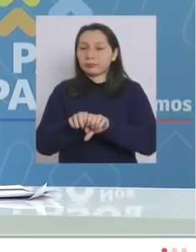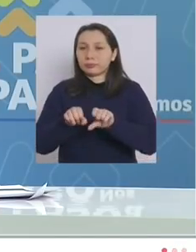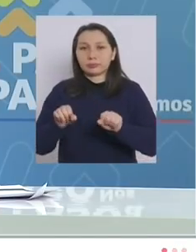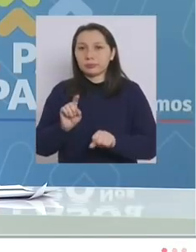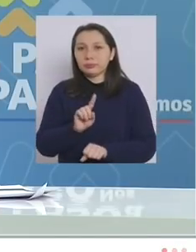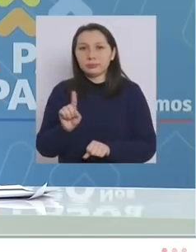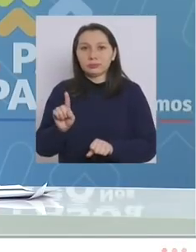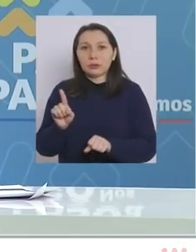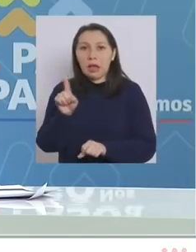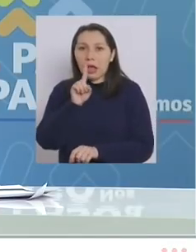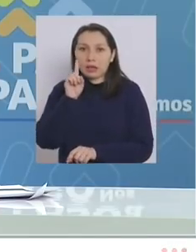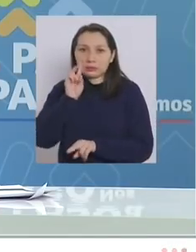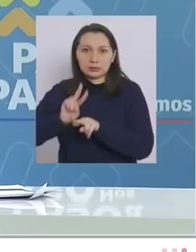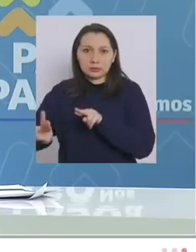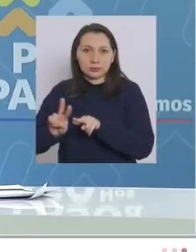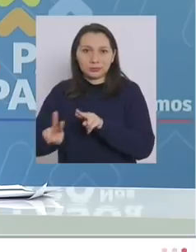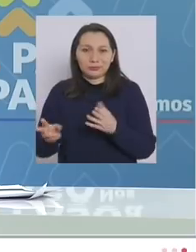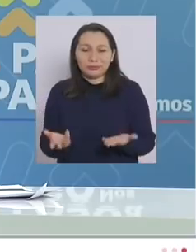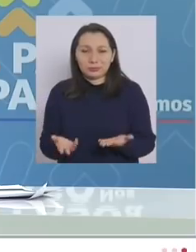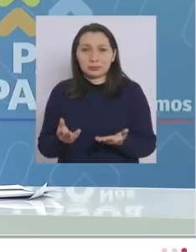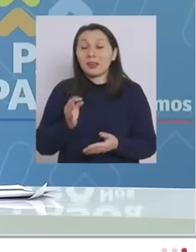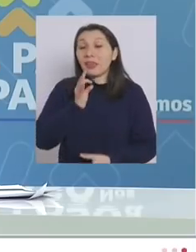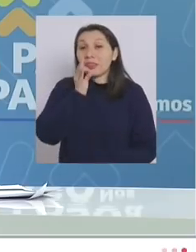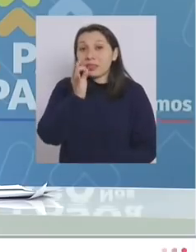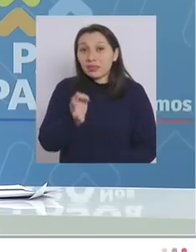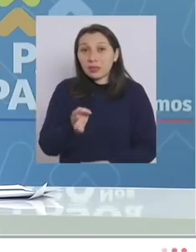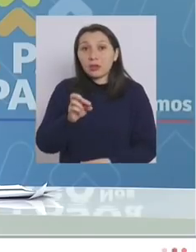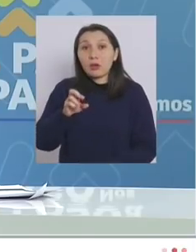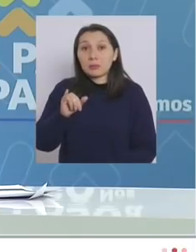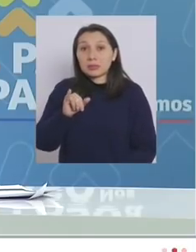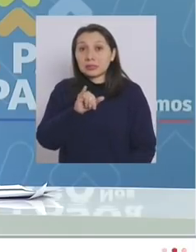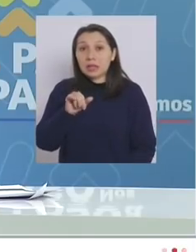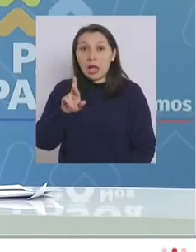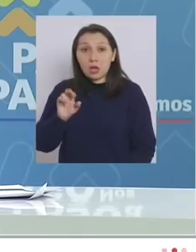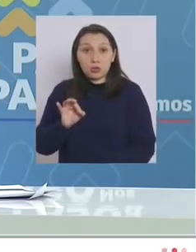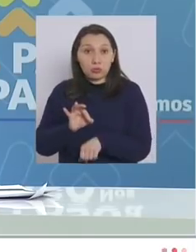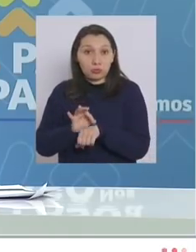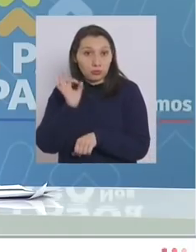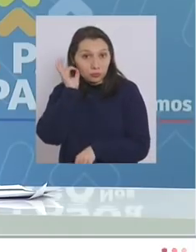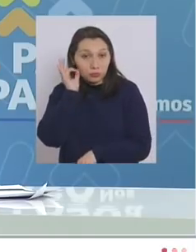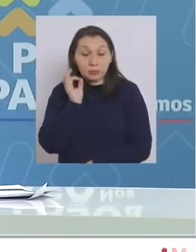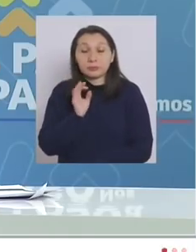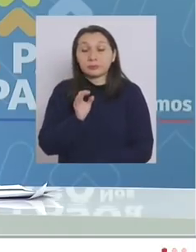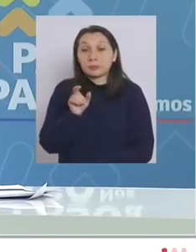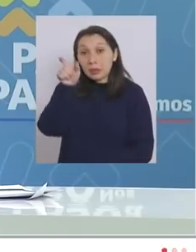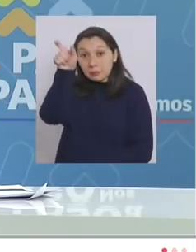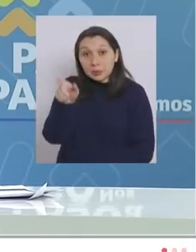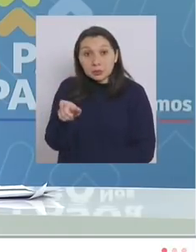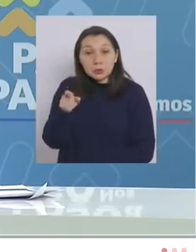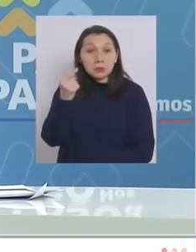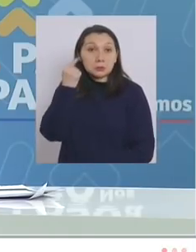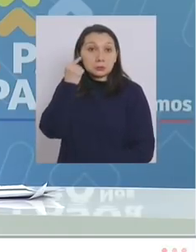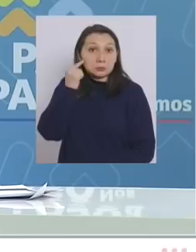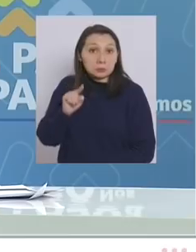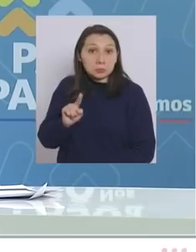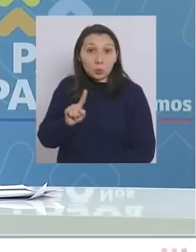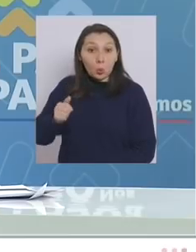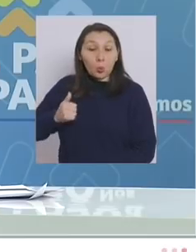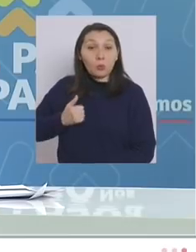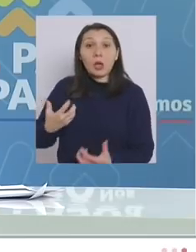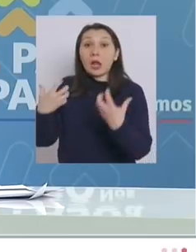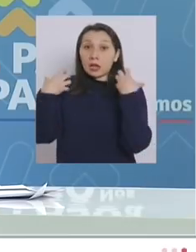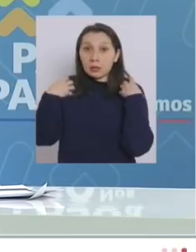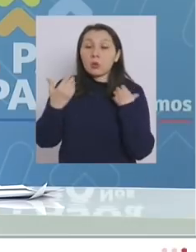compartimos esa conducta. Y lo ha dicho la doctora Pizarro, si la persona no cumplió, es